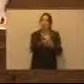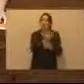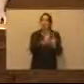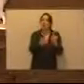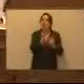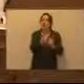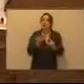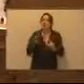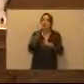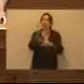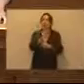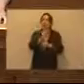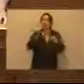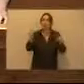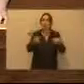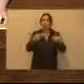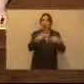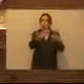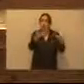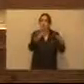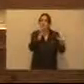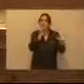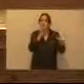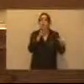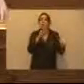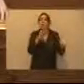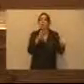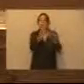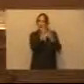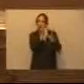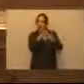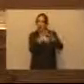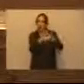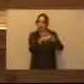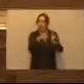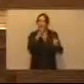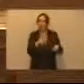diagnósticas. Esos siguen ocultándose. Están tapados todavía.